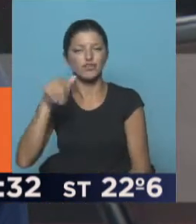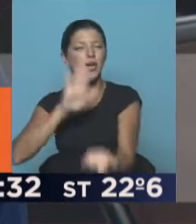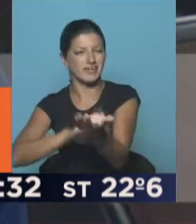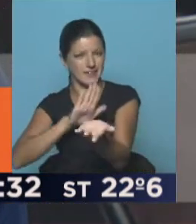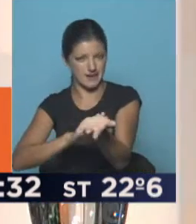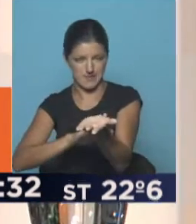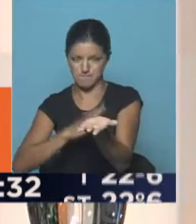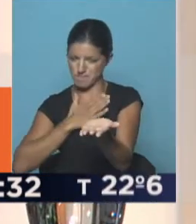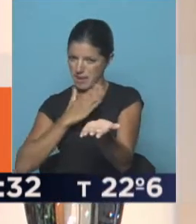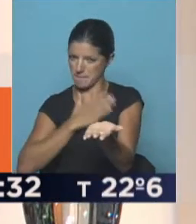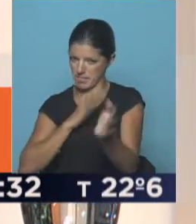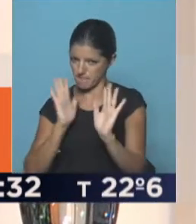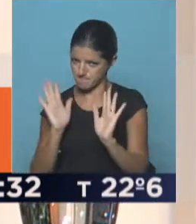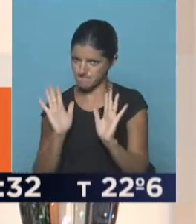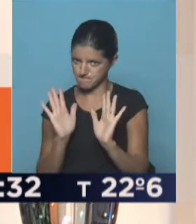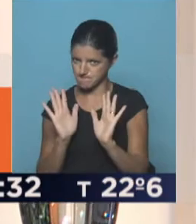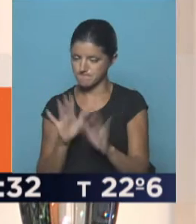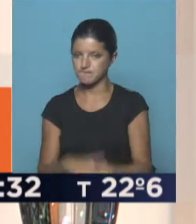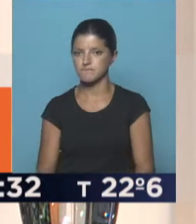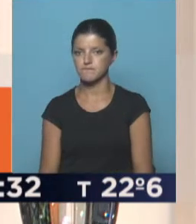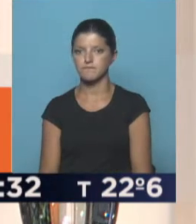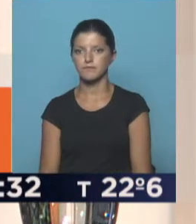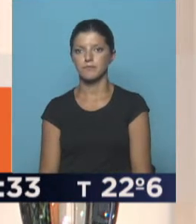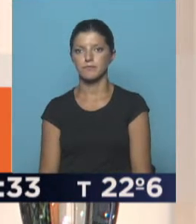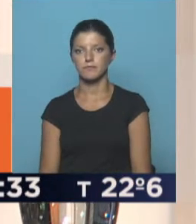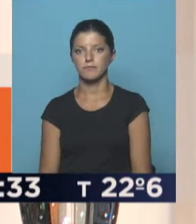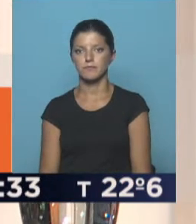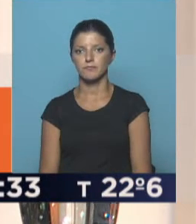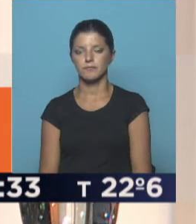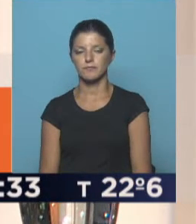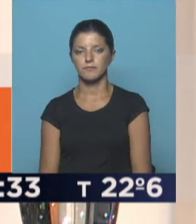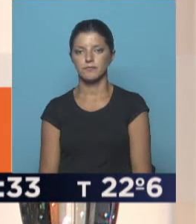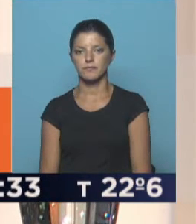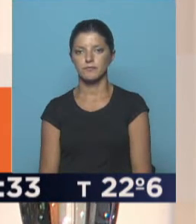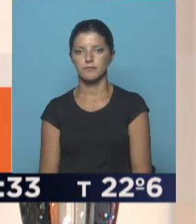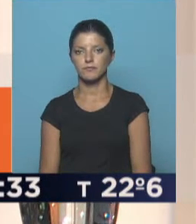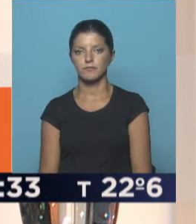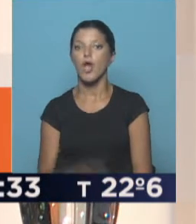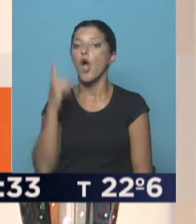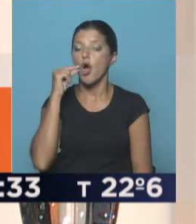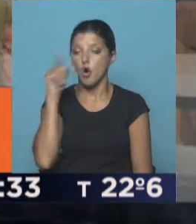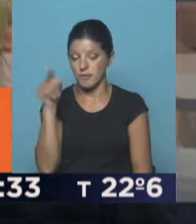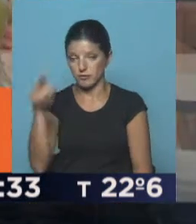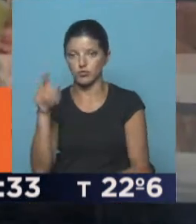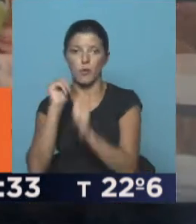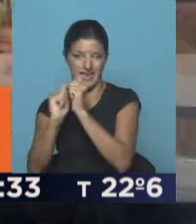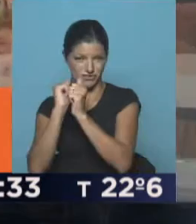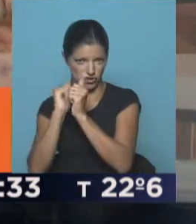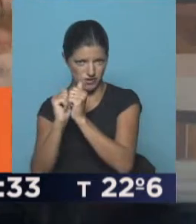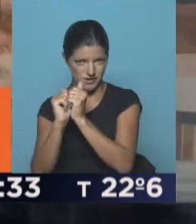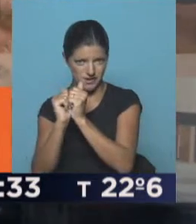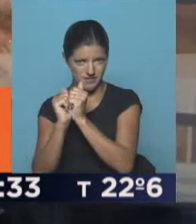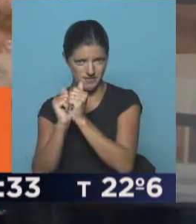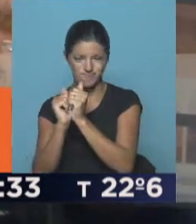izquierda la alternativa que se presenta, ¿no? Porque la historia de Martin Schulz no